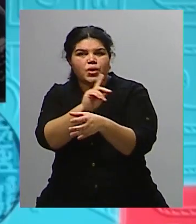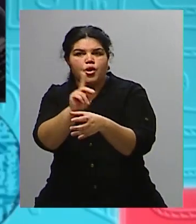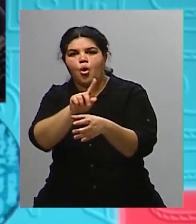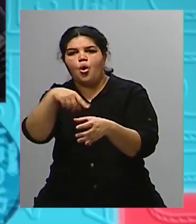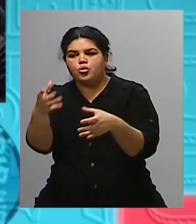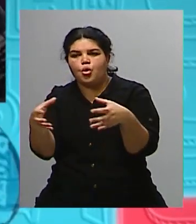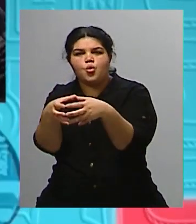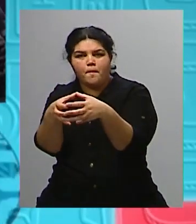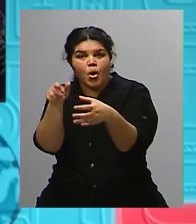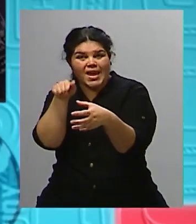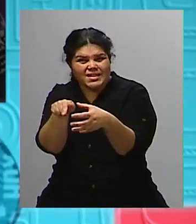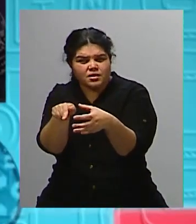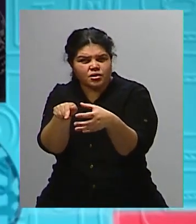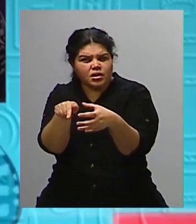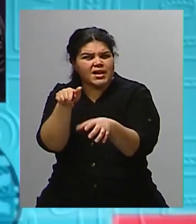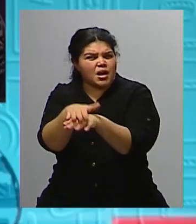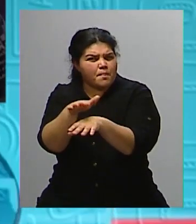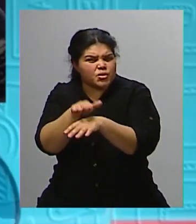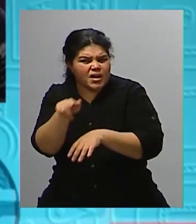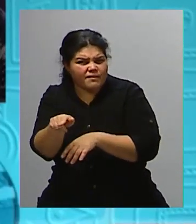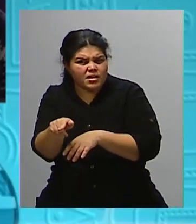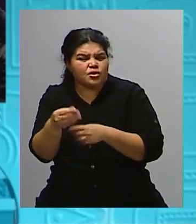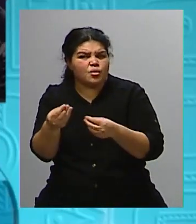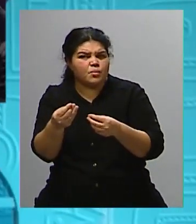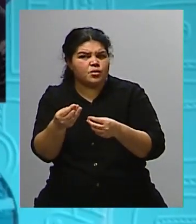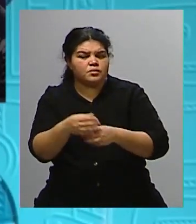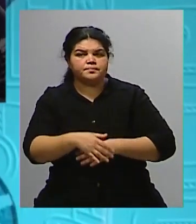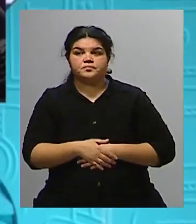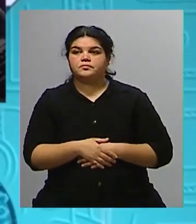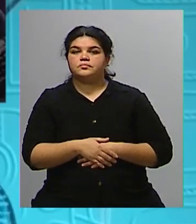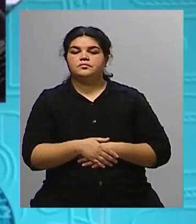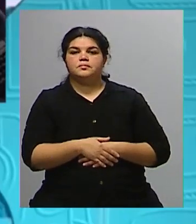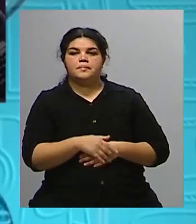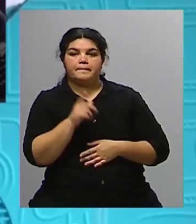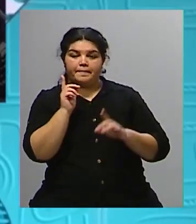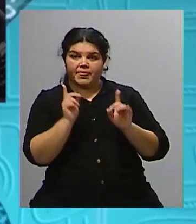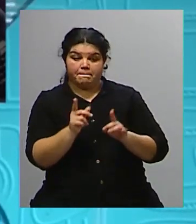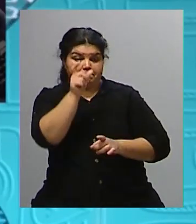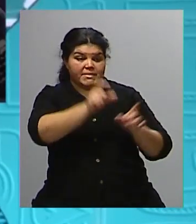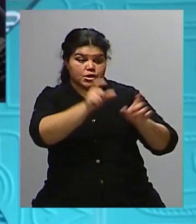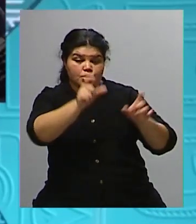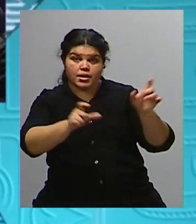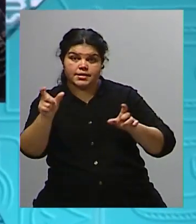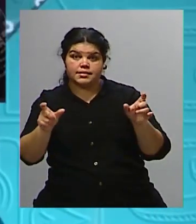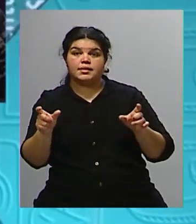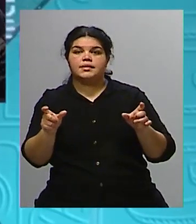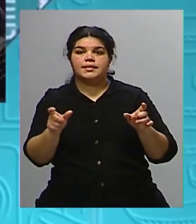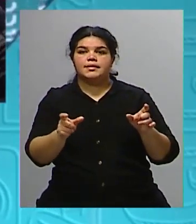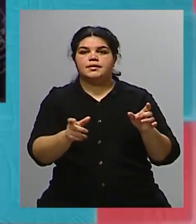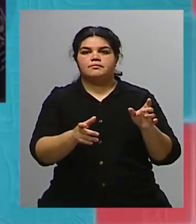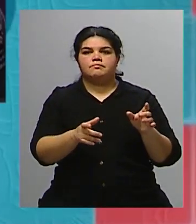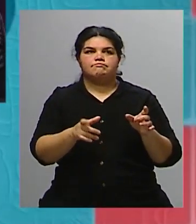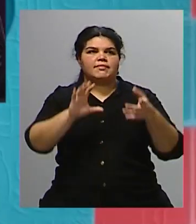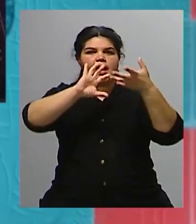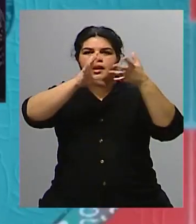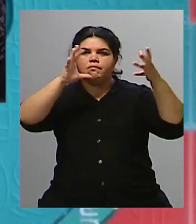Bueno, hay mucha reticencia, por ejemplo, por parte de los estados a reconocer que las personas que están migrando por cuestiones climáticas son